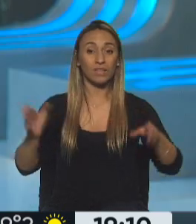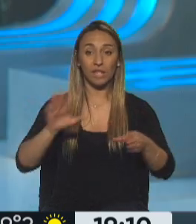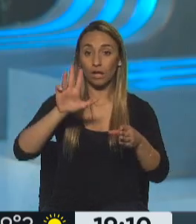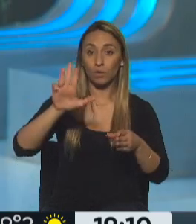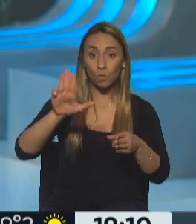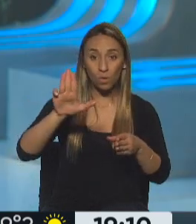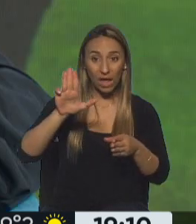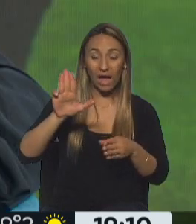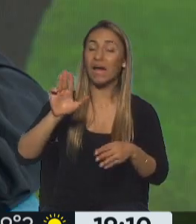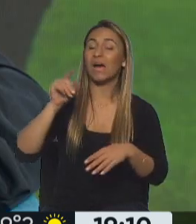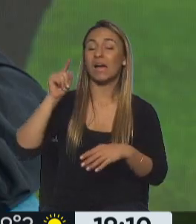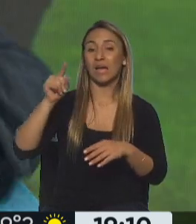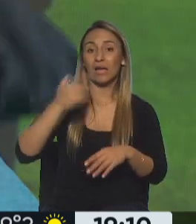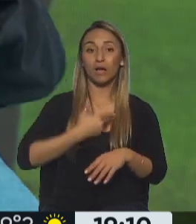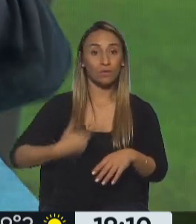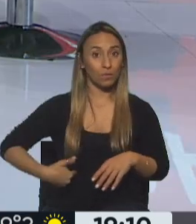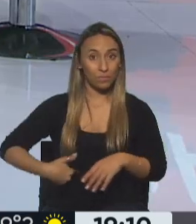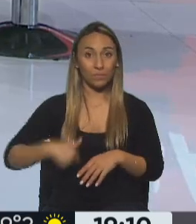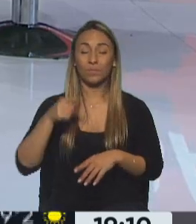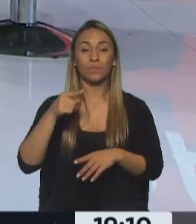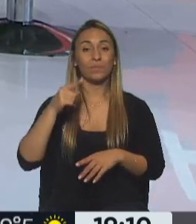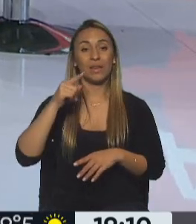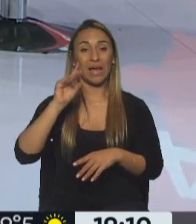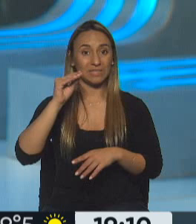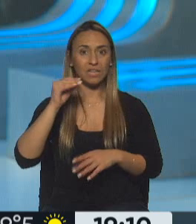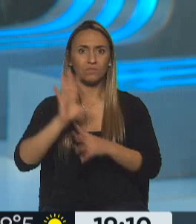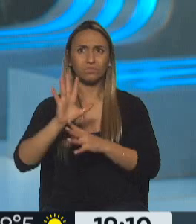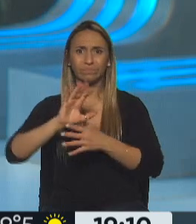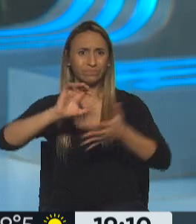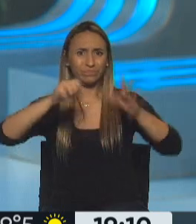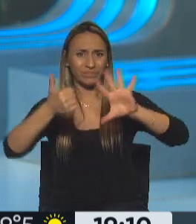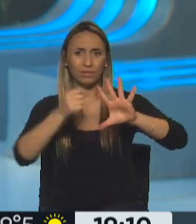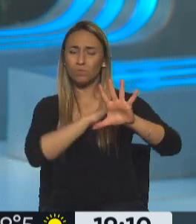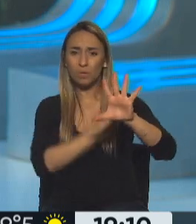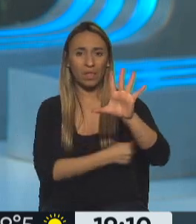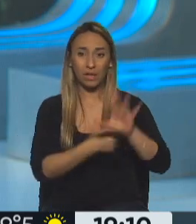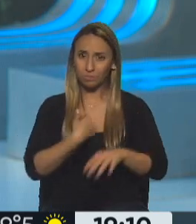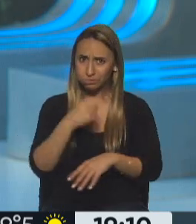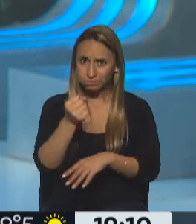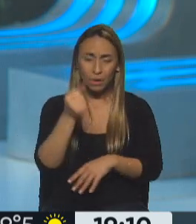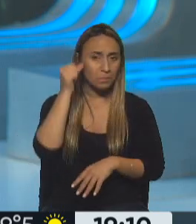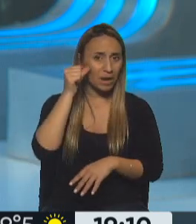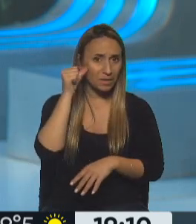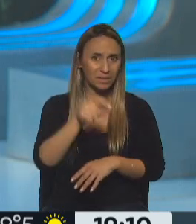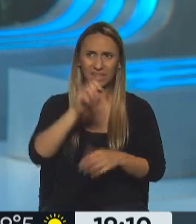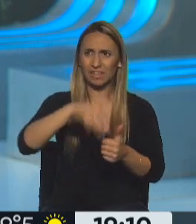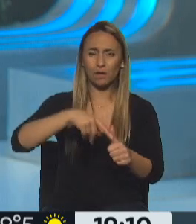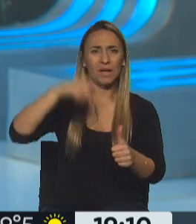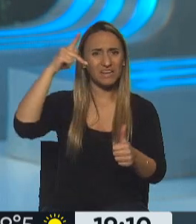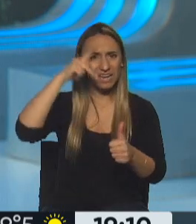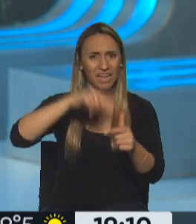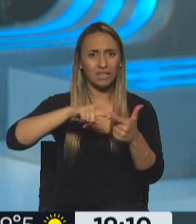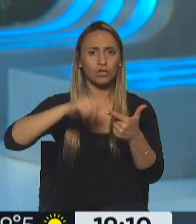sexta economía a nivel mundial, digo, por sobre Canadá. Se sentaba con Bush en Mar del Plata, y eso lo vi yo. Estaba Néstor,